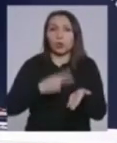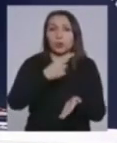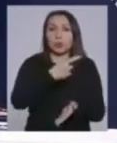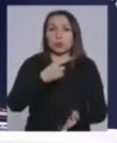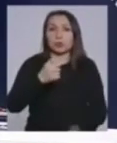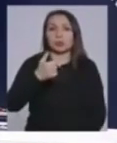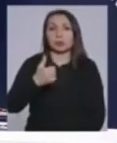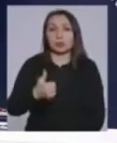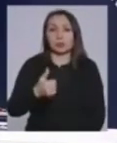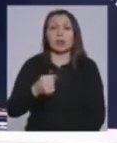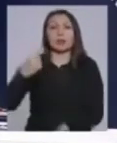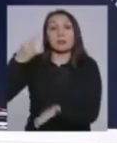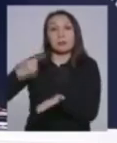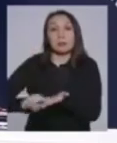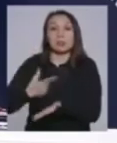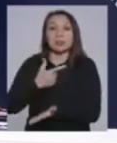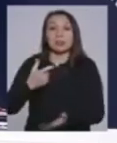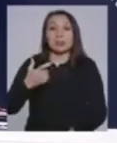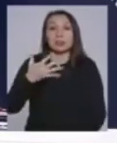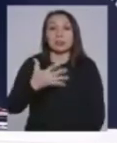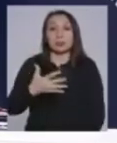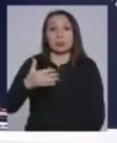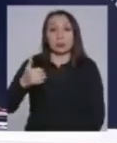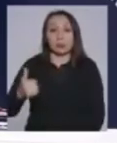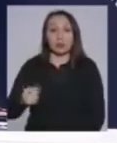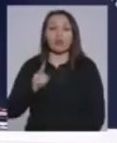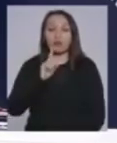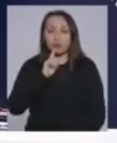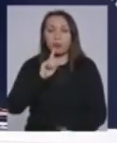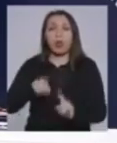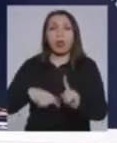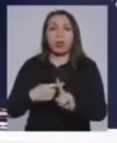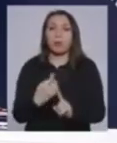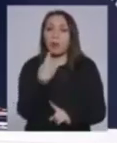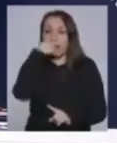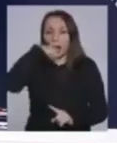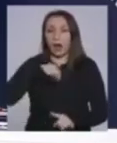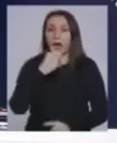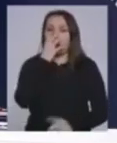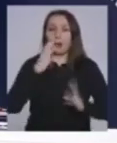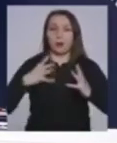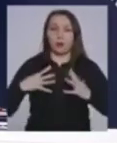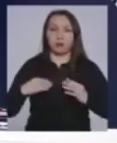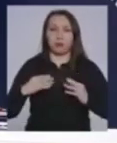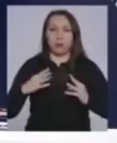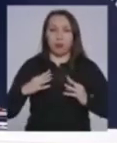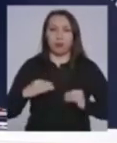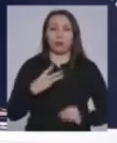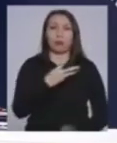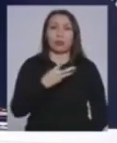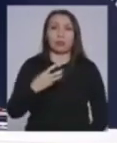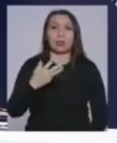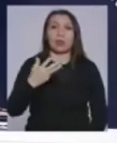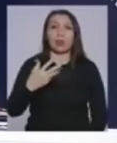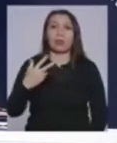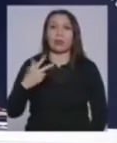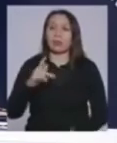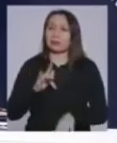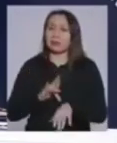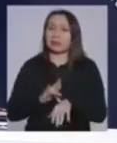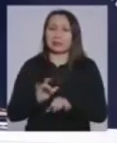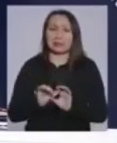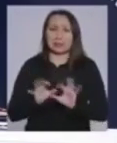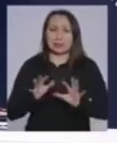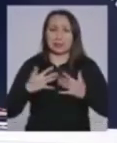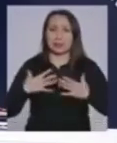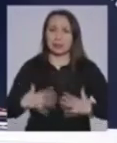2.106, de las cuales 1.756 se encuentran con apoyo ventilatorio y 398 se encuentran en estado